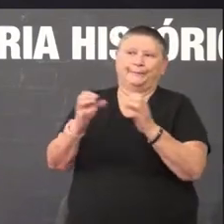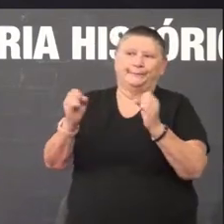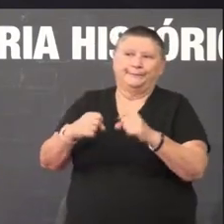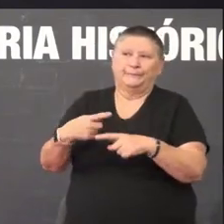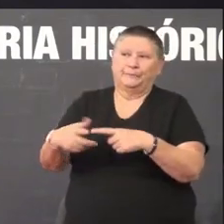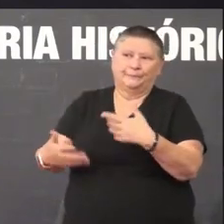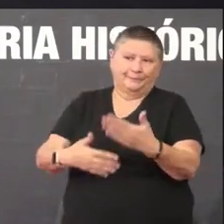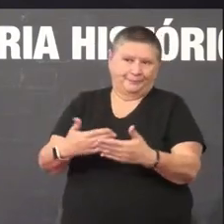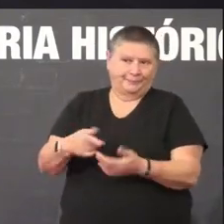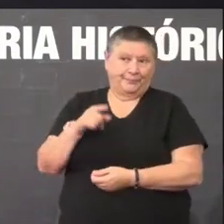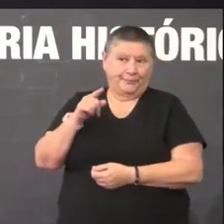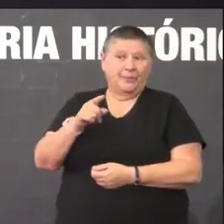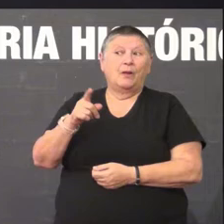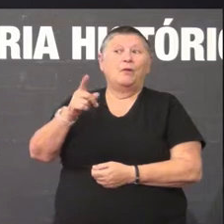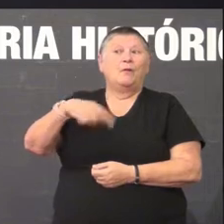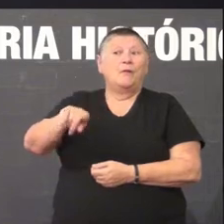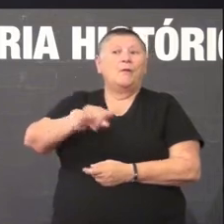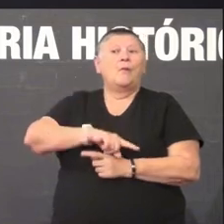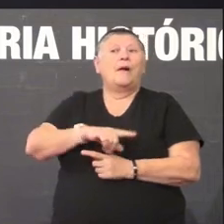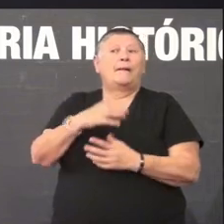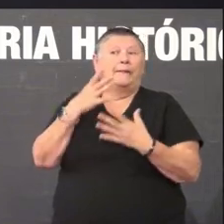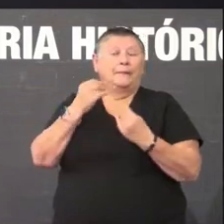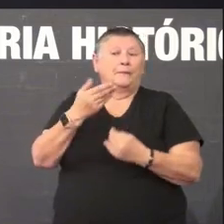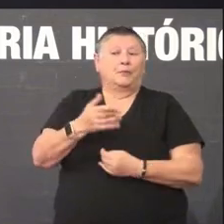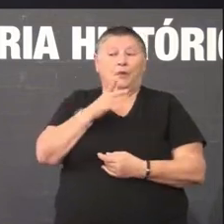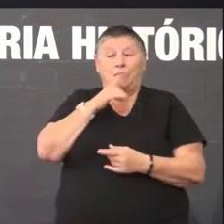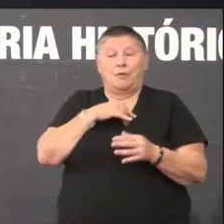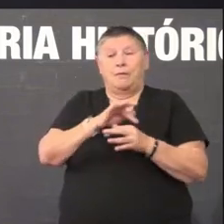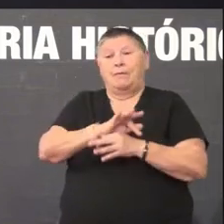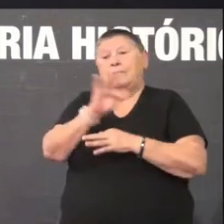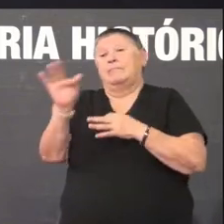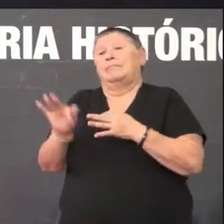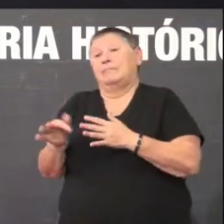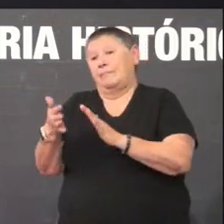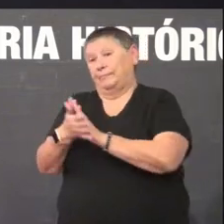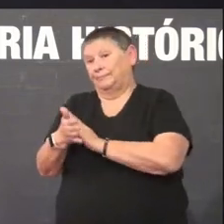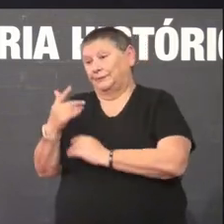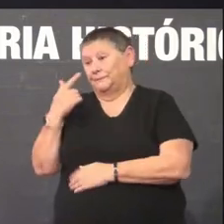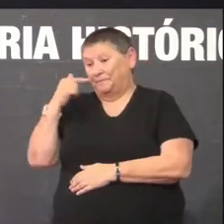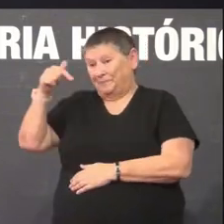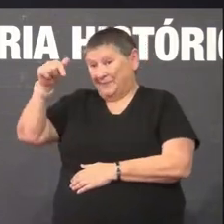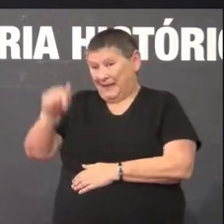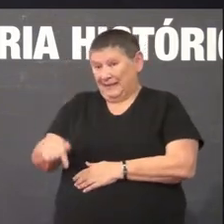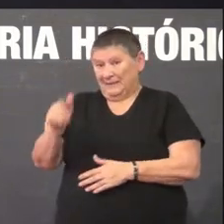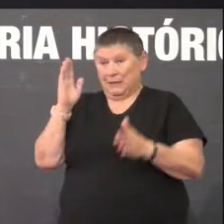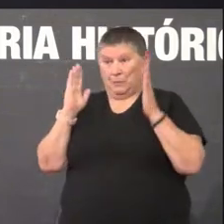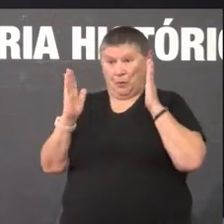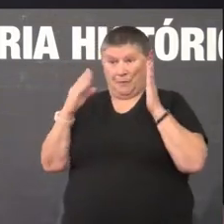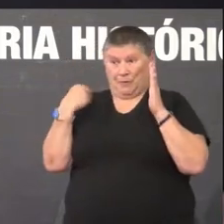Esto es importante para ubicar lo siguiente que voy a decir. Aquí, en este momento,